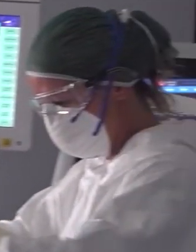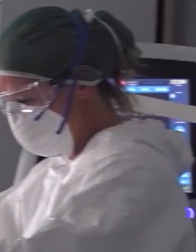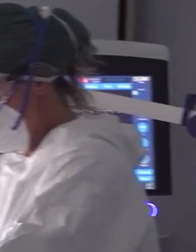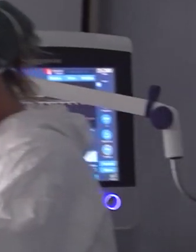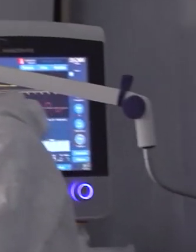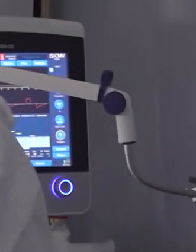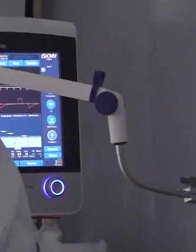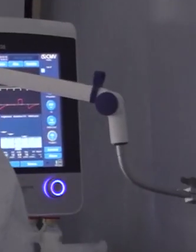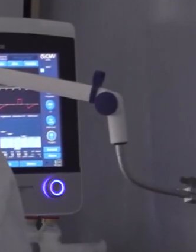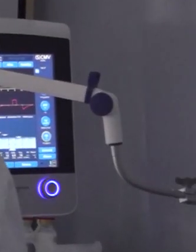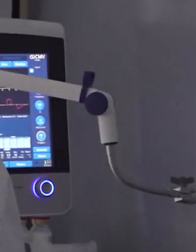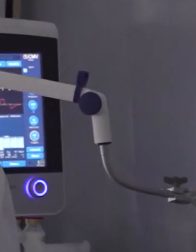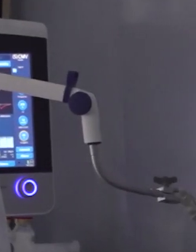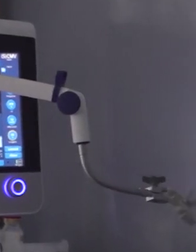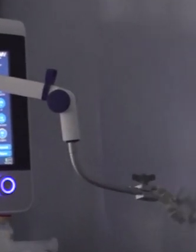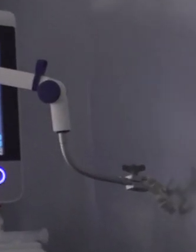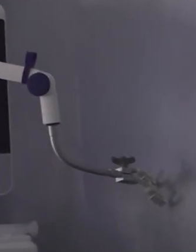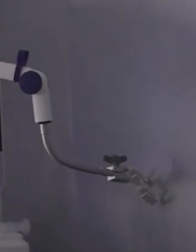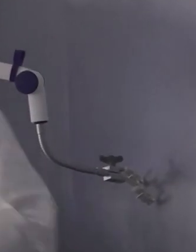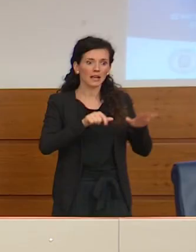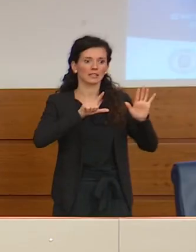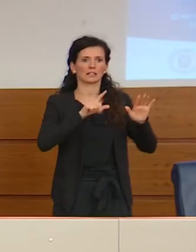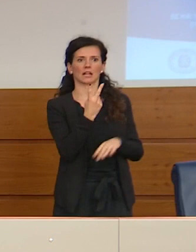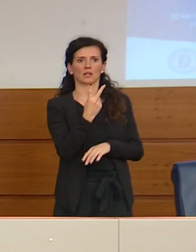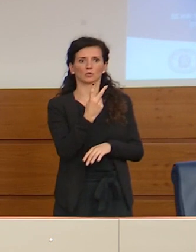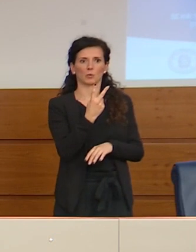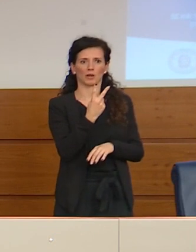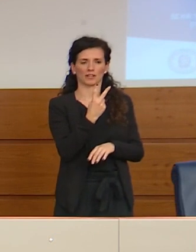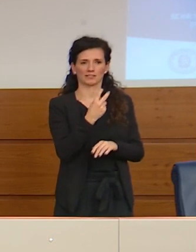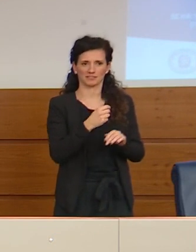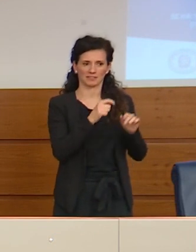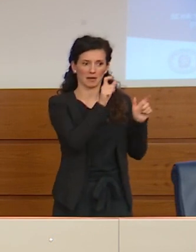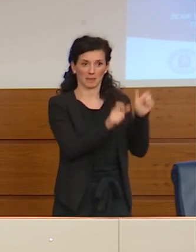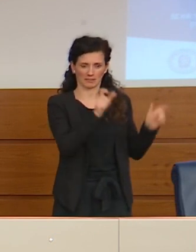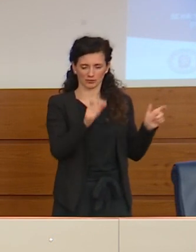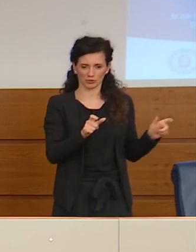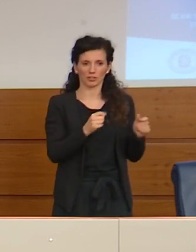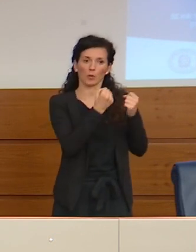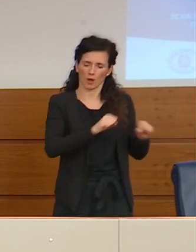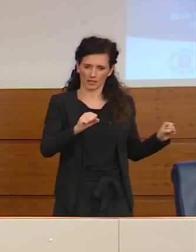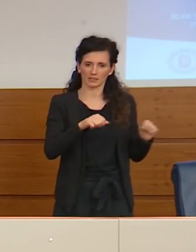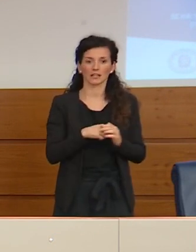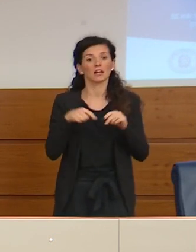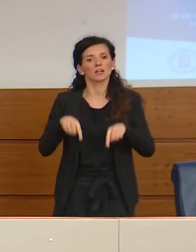bastado un día para dejar sin camas libres una segunda luz y habilitada tras desbordarse la habitual